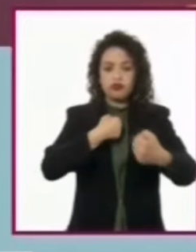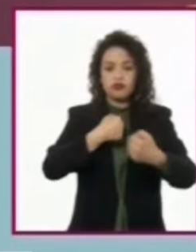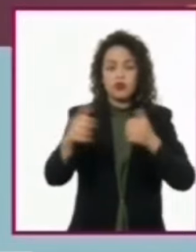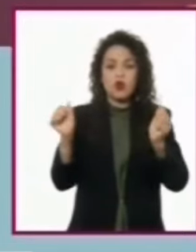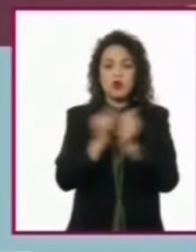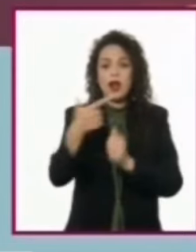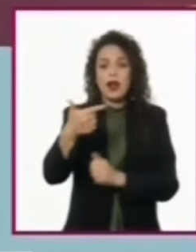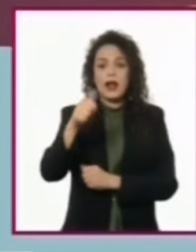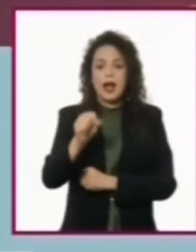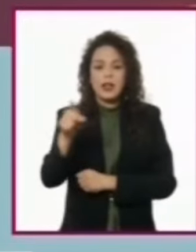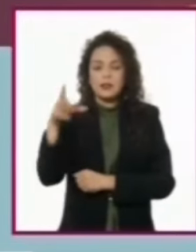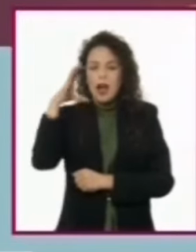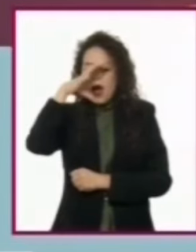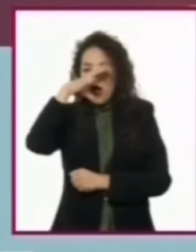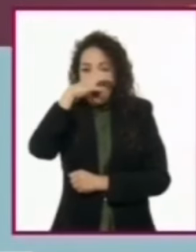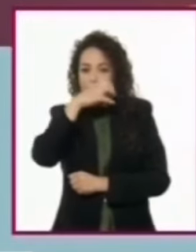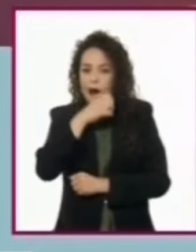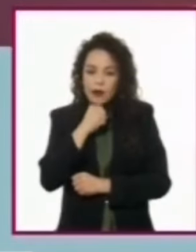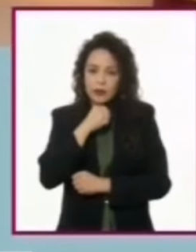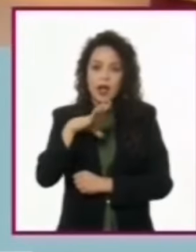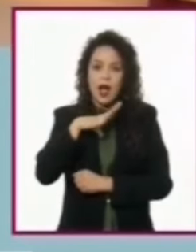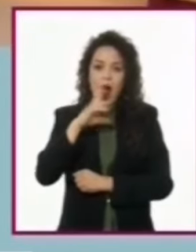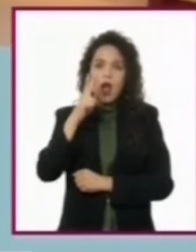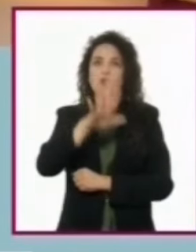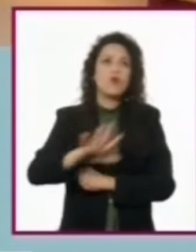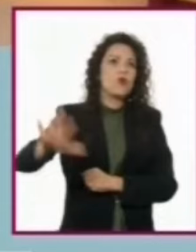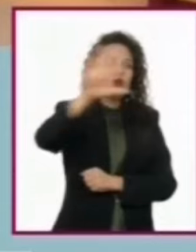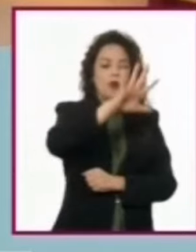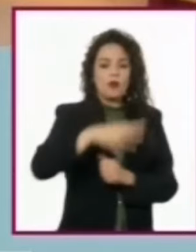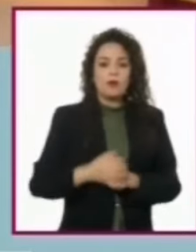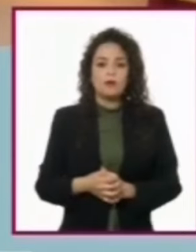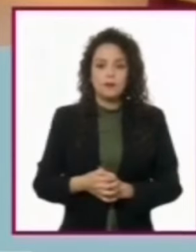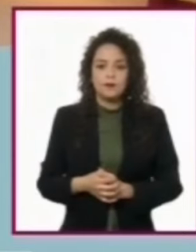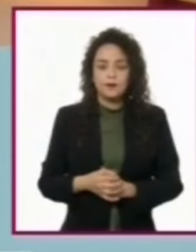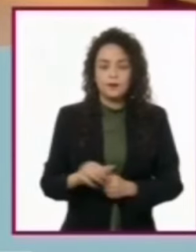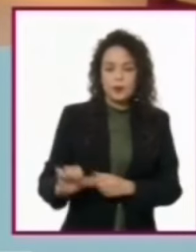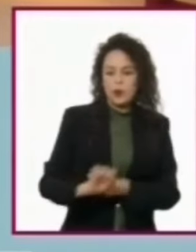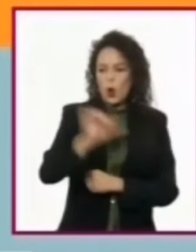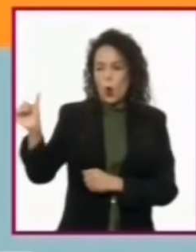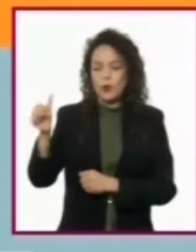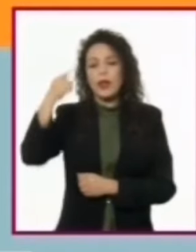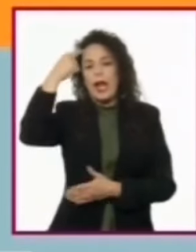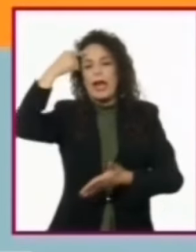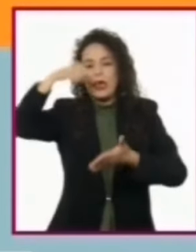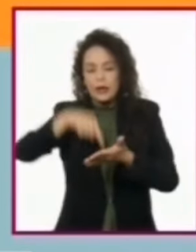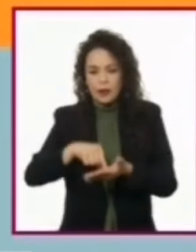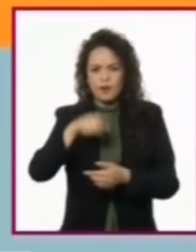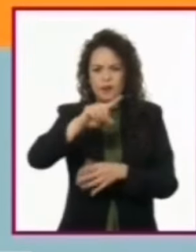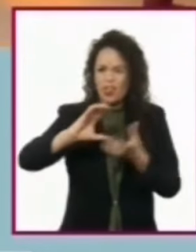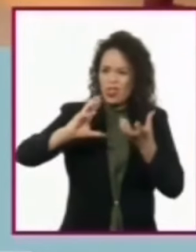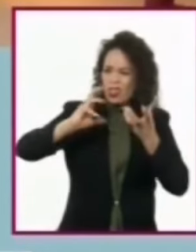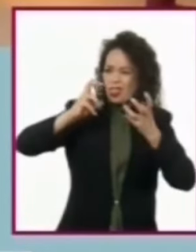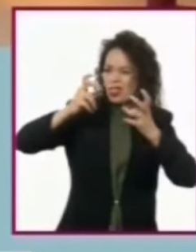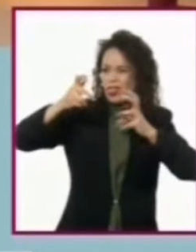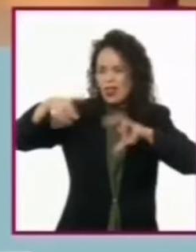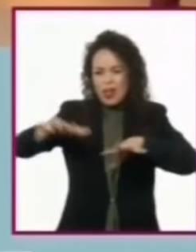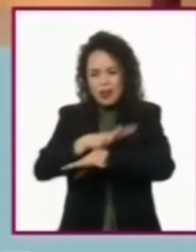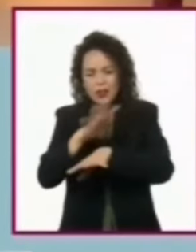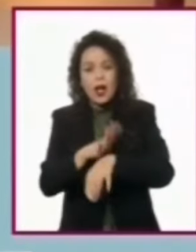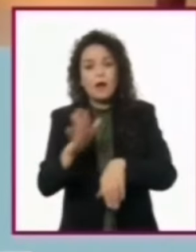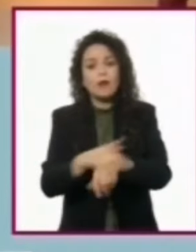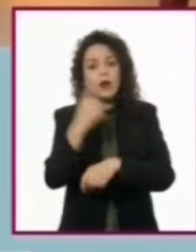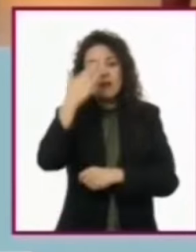intergaláctico caliente que llena al espacio. Otra teoría es que su deformación fue originada